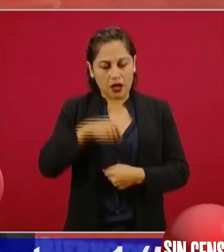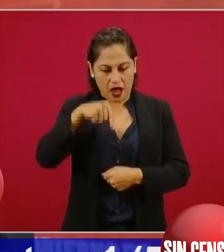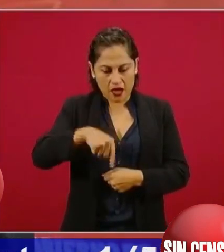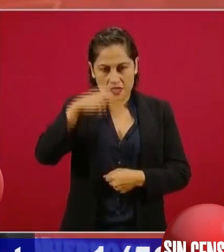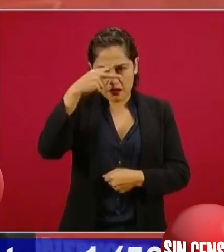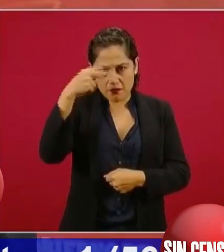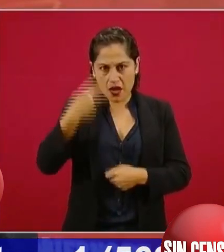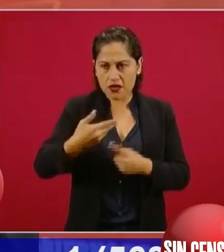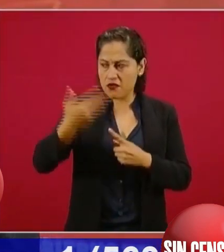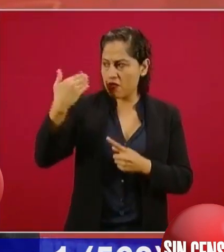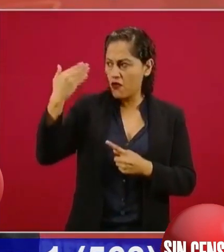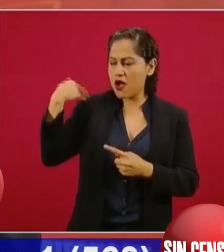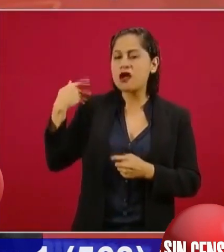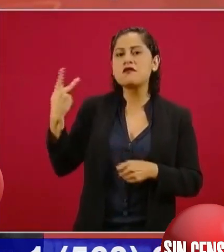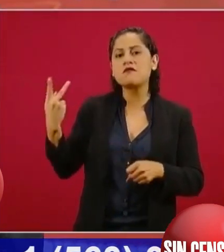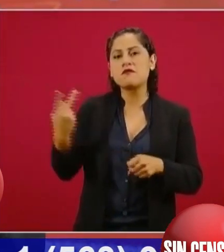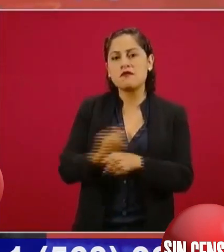tiempo.